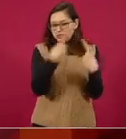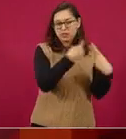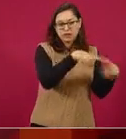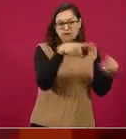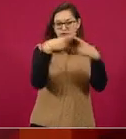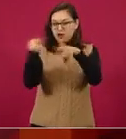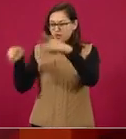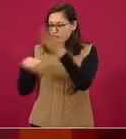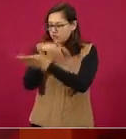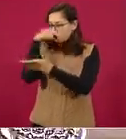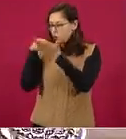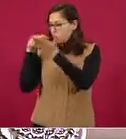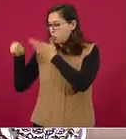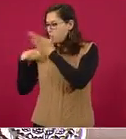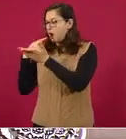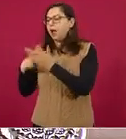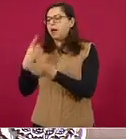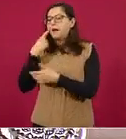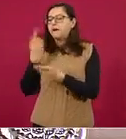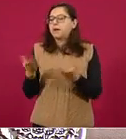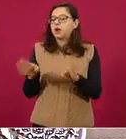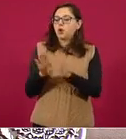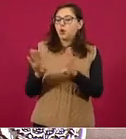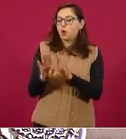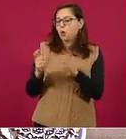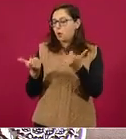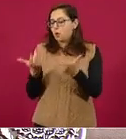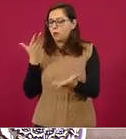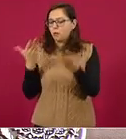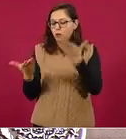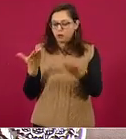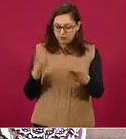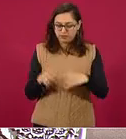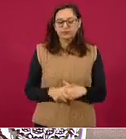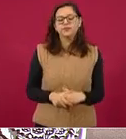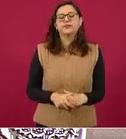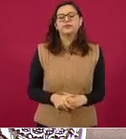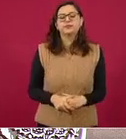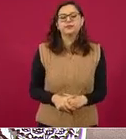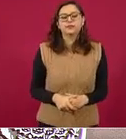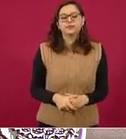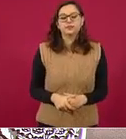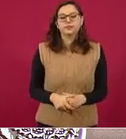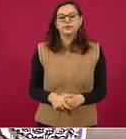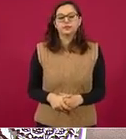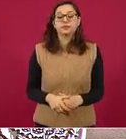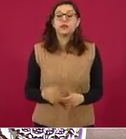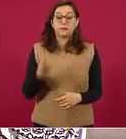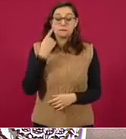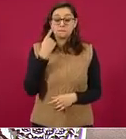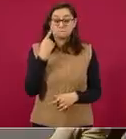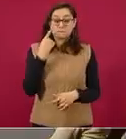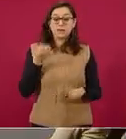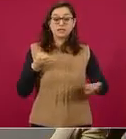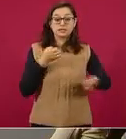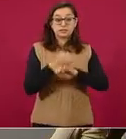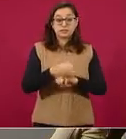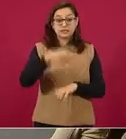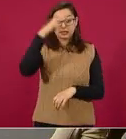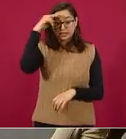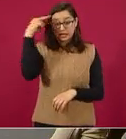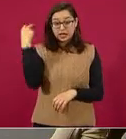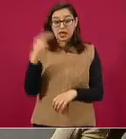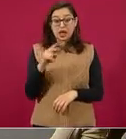este reporte, y encontramos como fresco en Huixquilucan, en el Estado de México, es